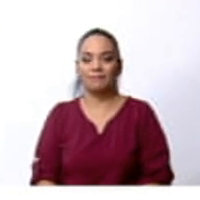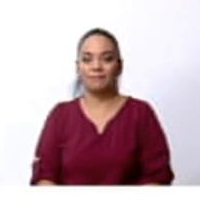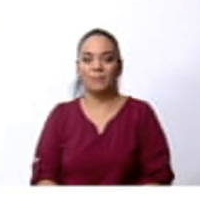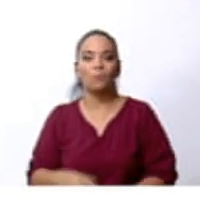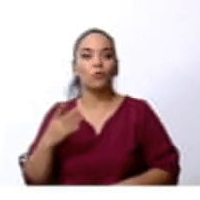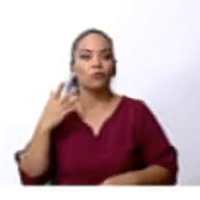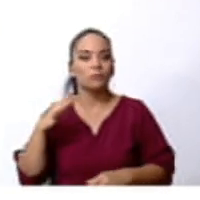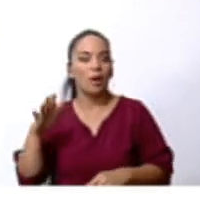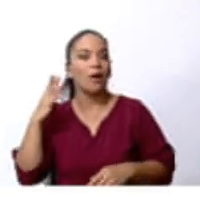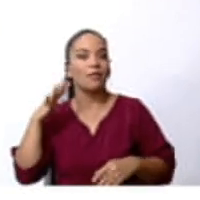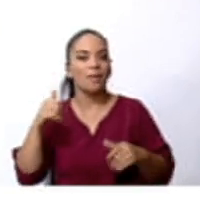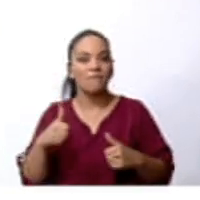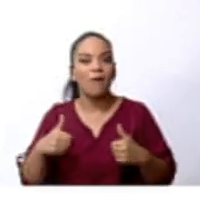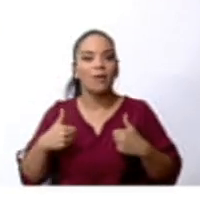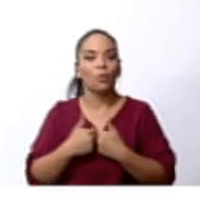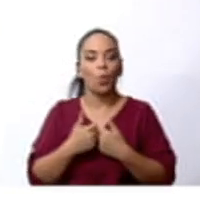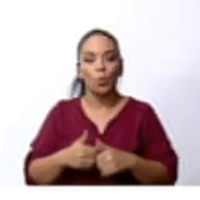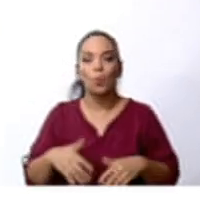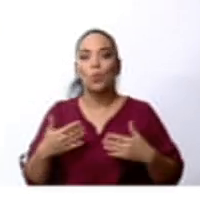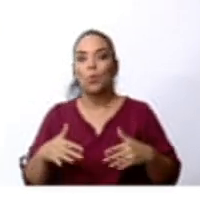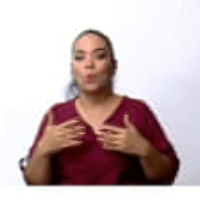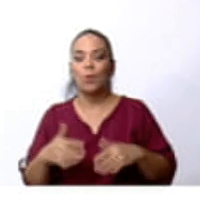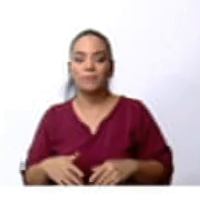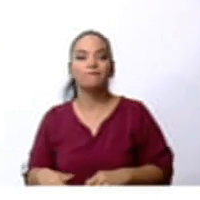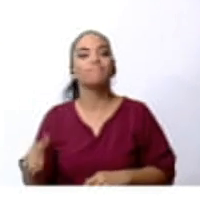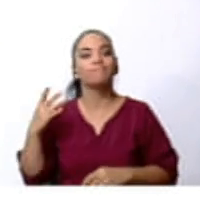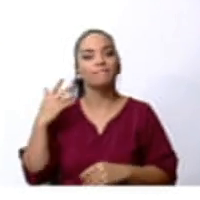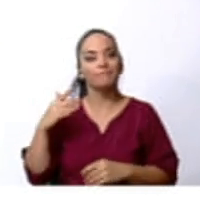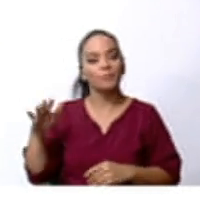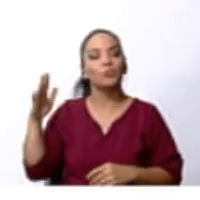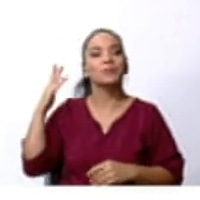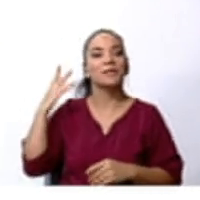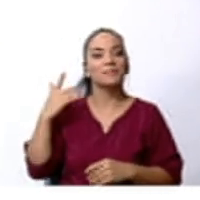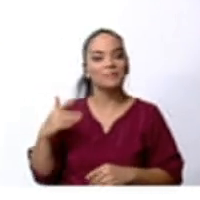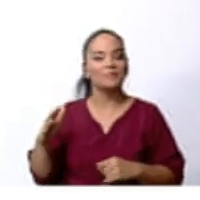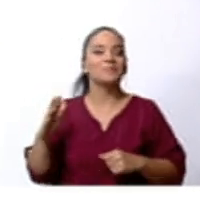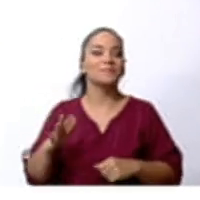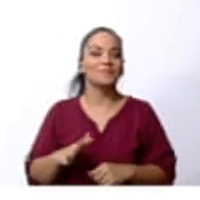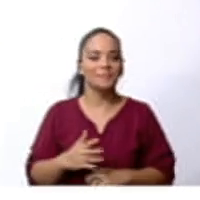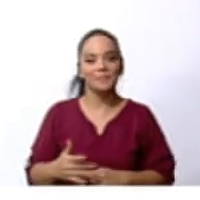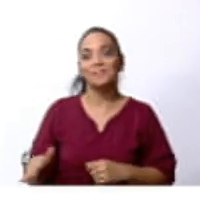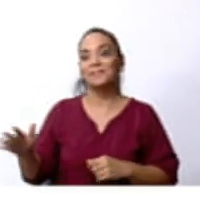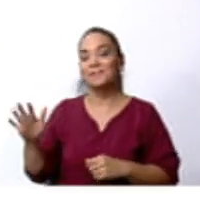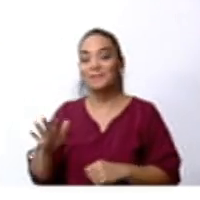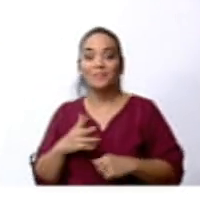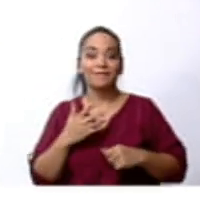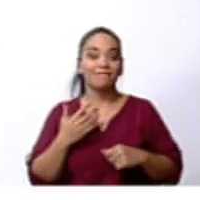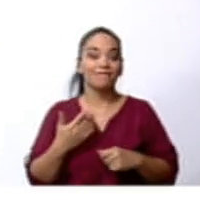Thank you.